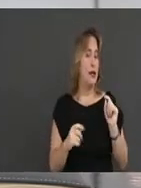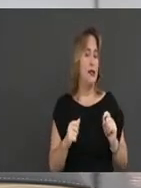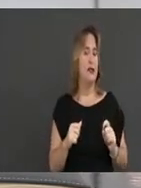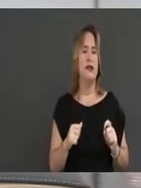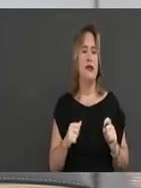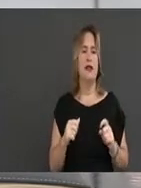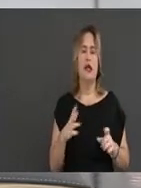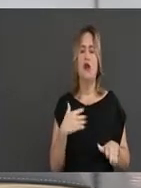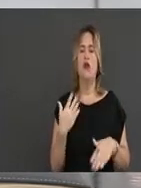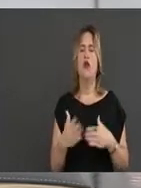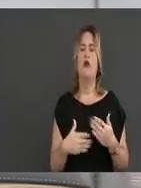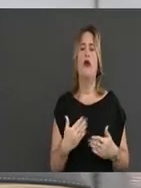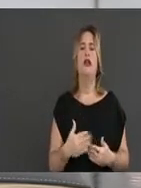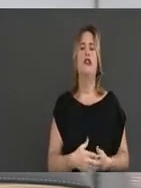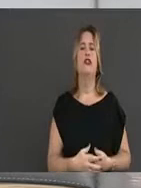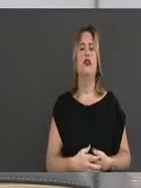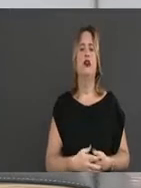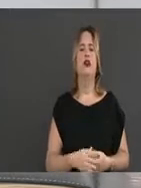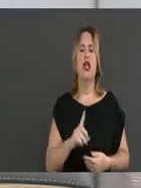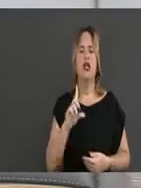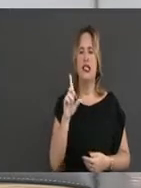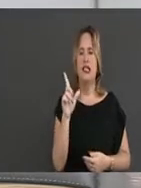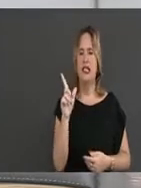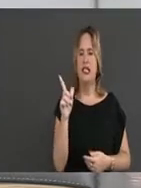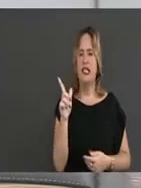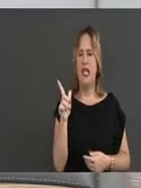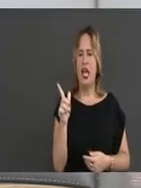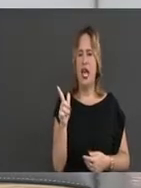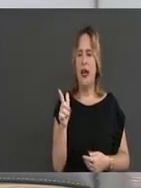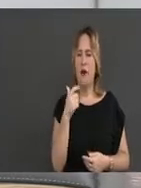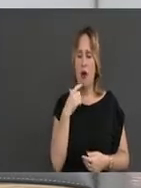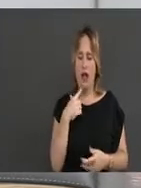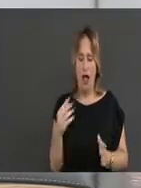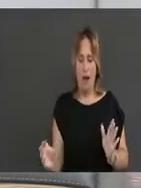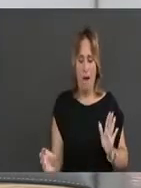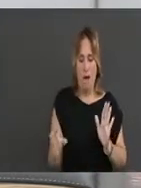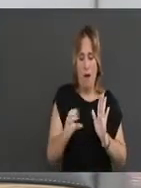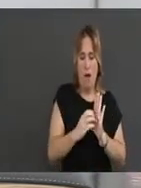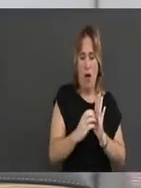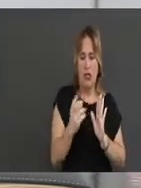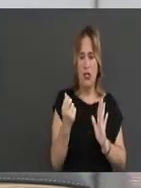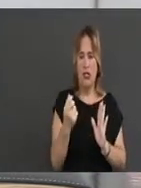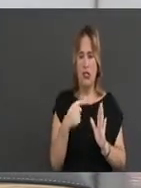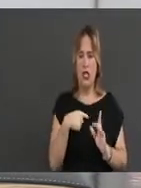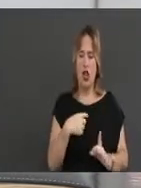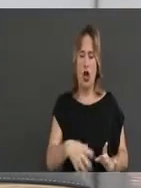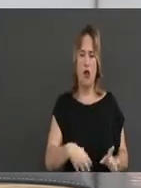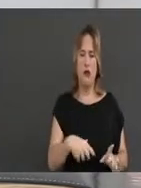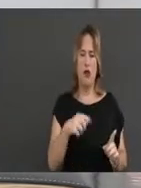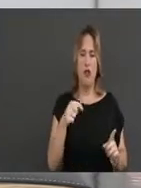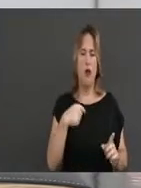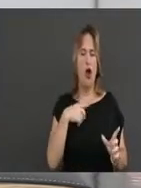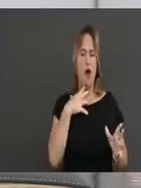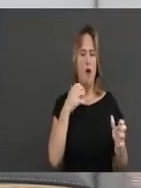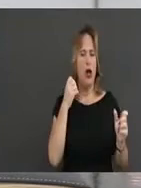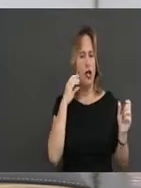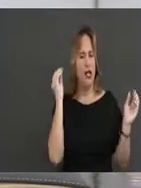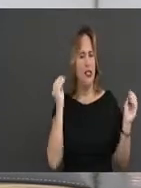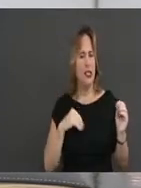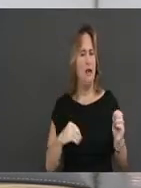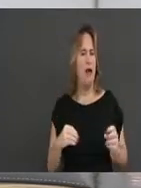las cuestiones que tardan un poquito este proceso y que por supuesto trae molestia, pero es bueno que la población lo